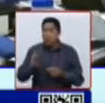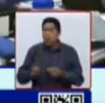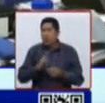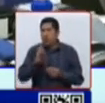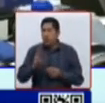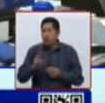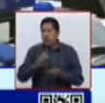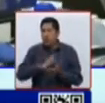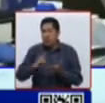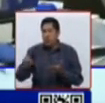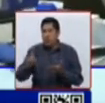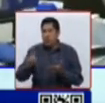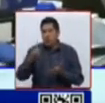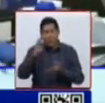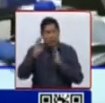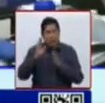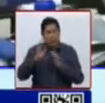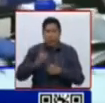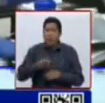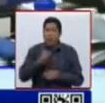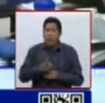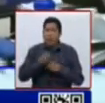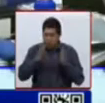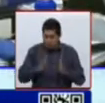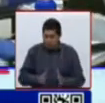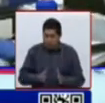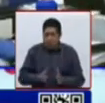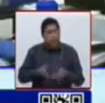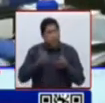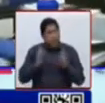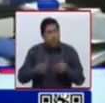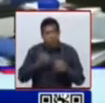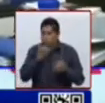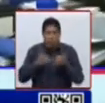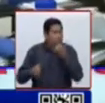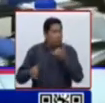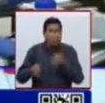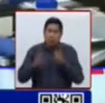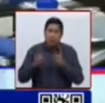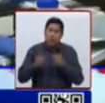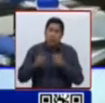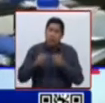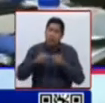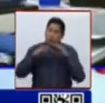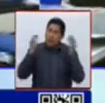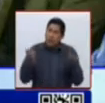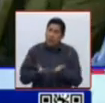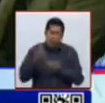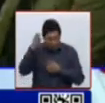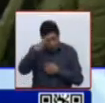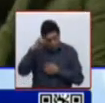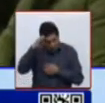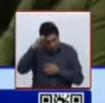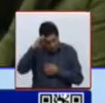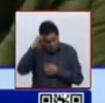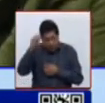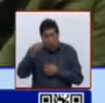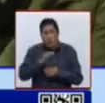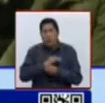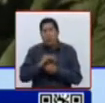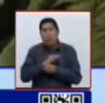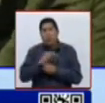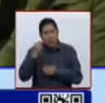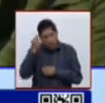de su derecho a la dúplica la Fiscalía. Lo propio podrán hacer la Procuraduría General del Estado, el Ministerio